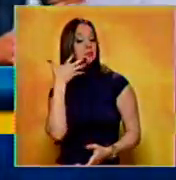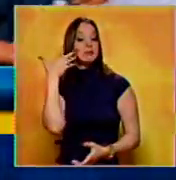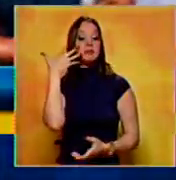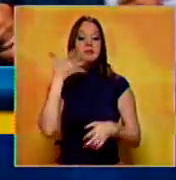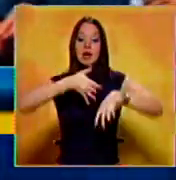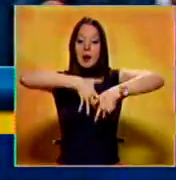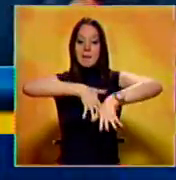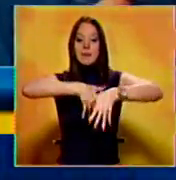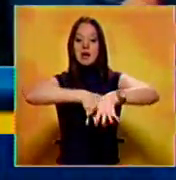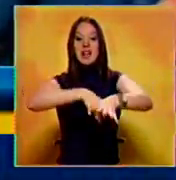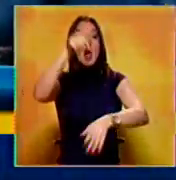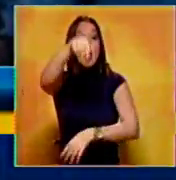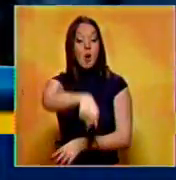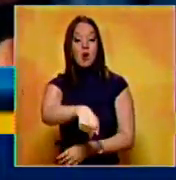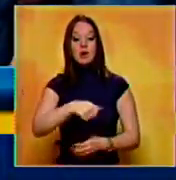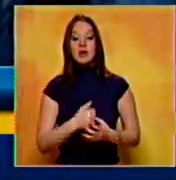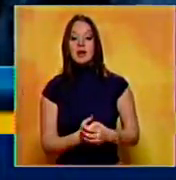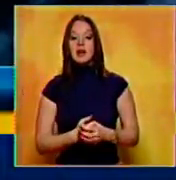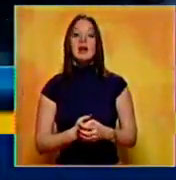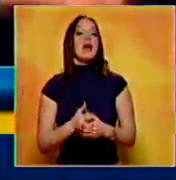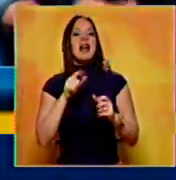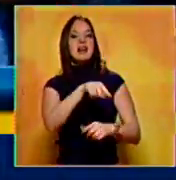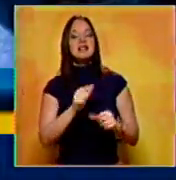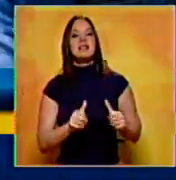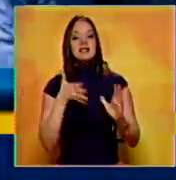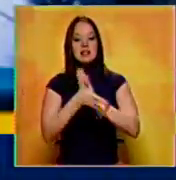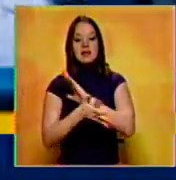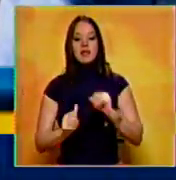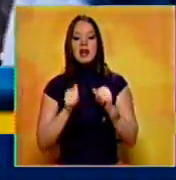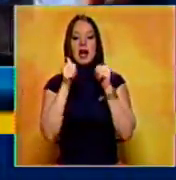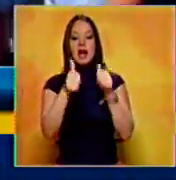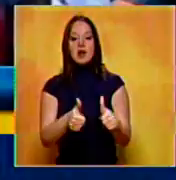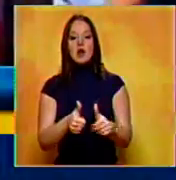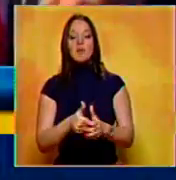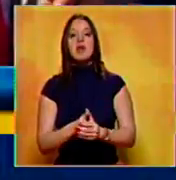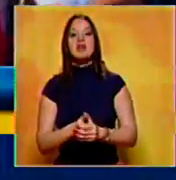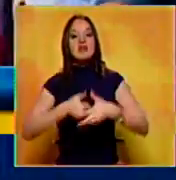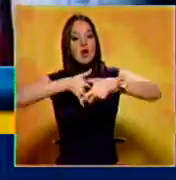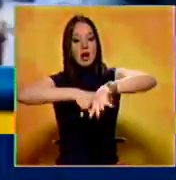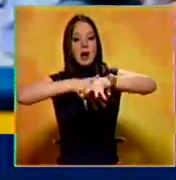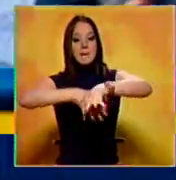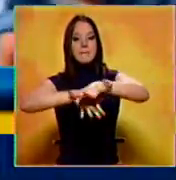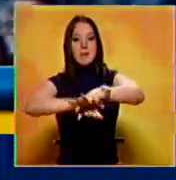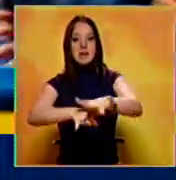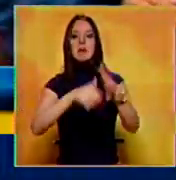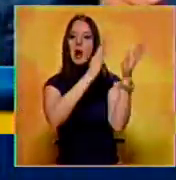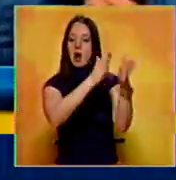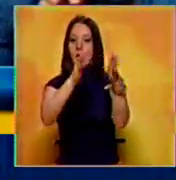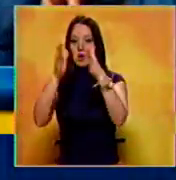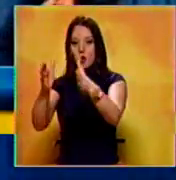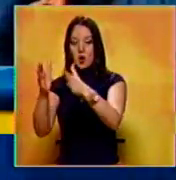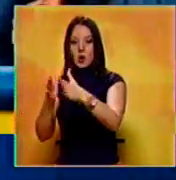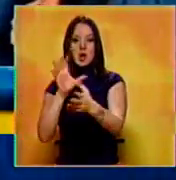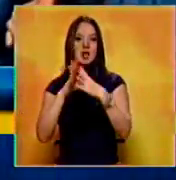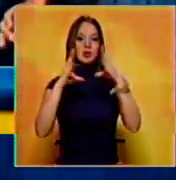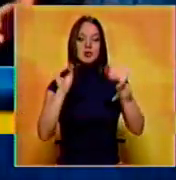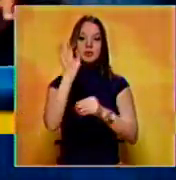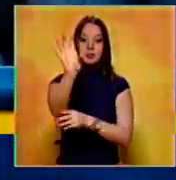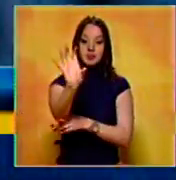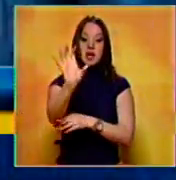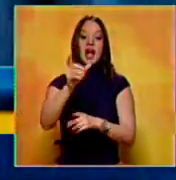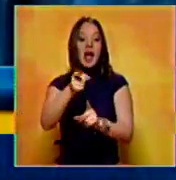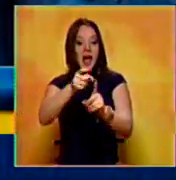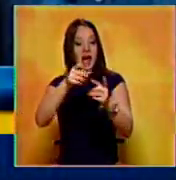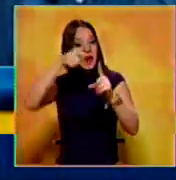marcha que a partir de hoy será el inicio de las marchas para poner orden en Guayana y en el país, que el desarrollo de un